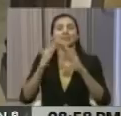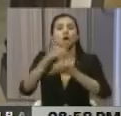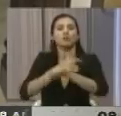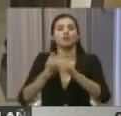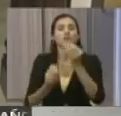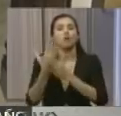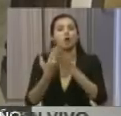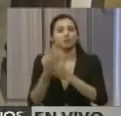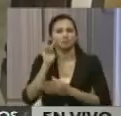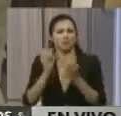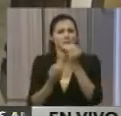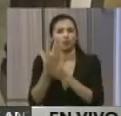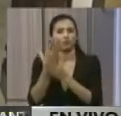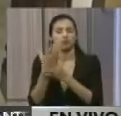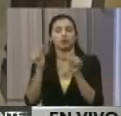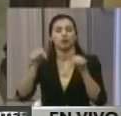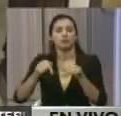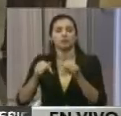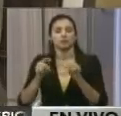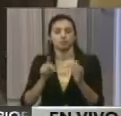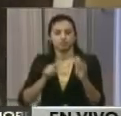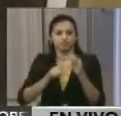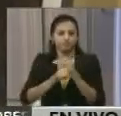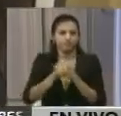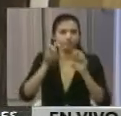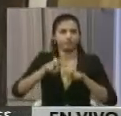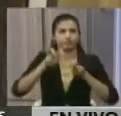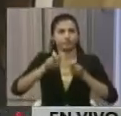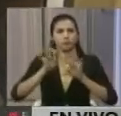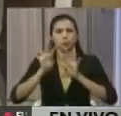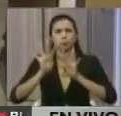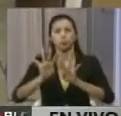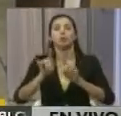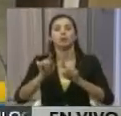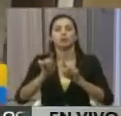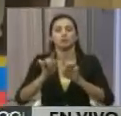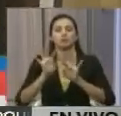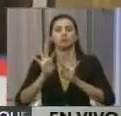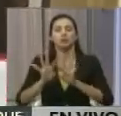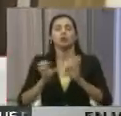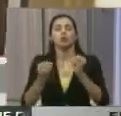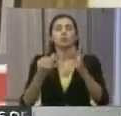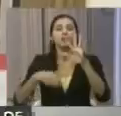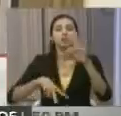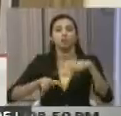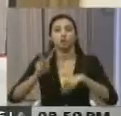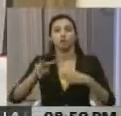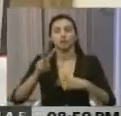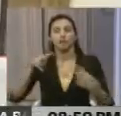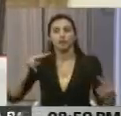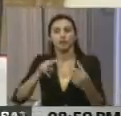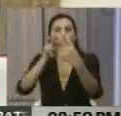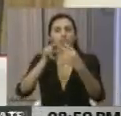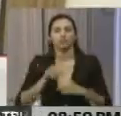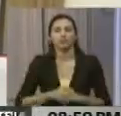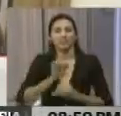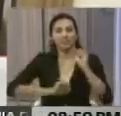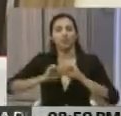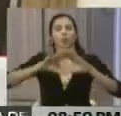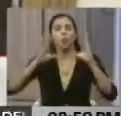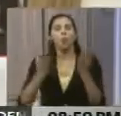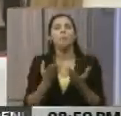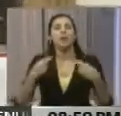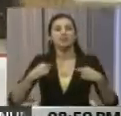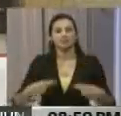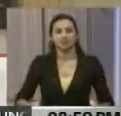ustedes la llegada al Palacio de Gobierno, a los intelectuales y artistas en este 12º encuentro en defensa de la humanidad. Como